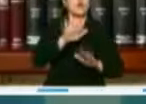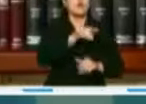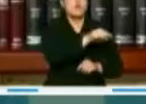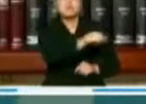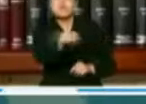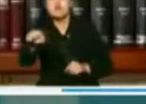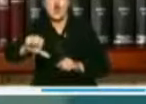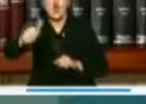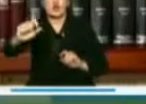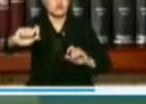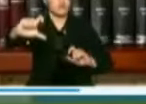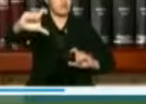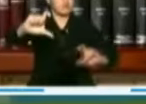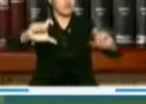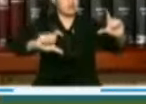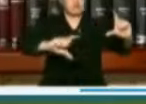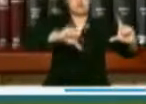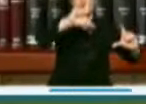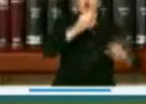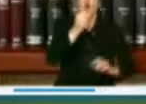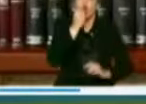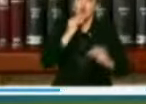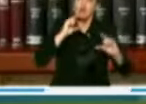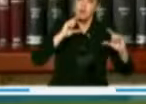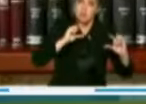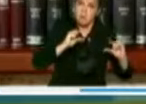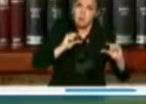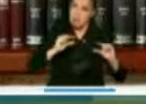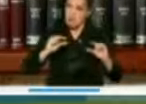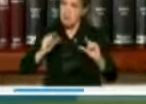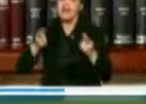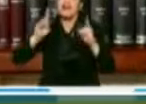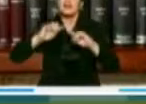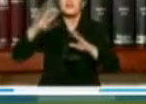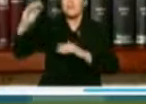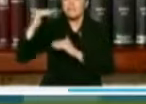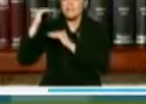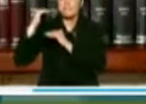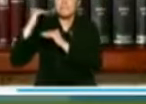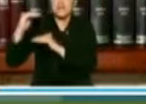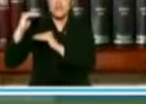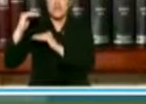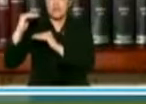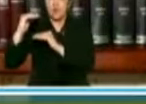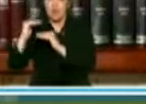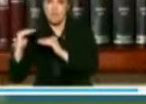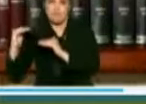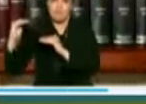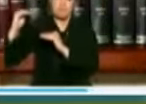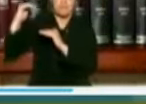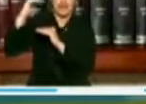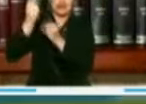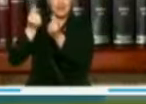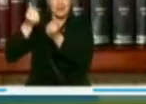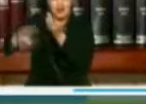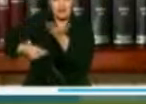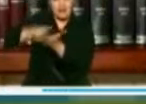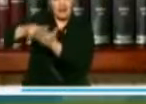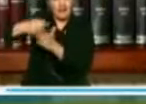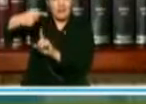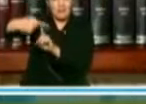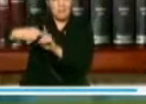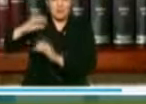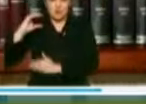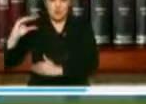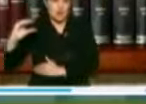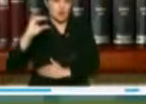ataque al Palacio de Justicia. Pero fuera de eso, en general, no fue una guerrilla muy violenta, sino